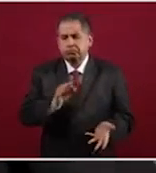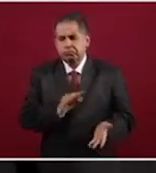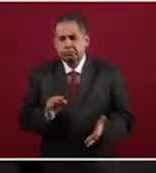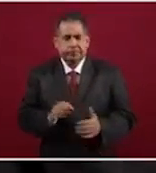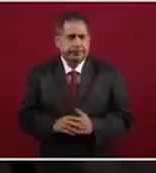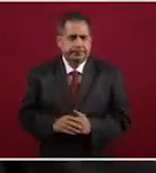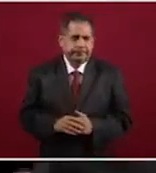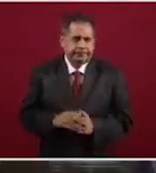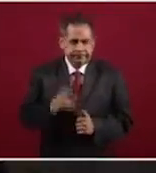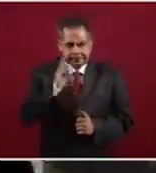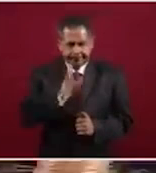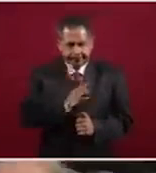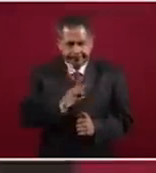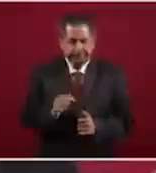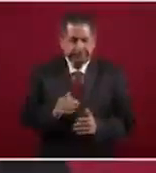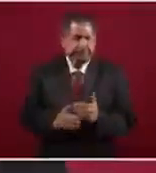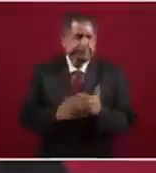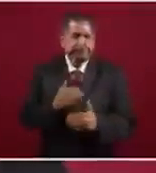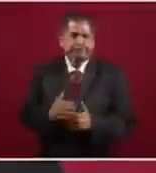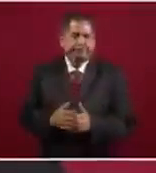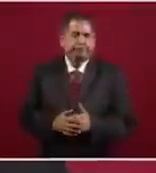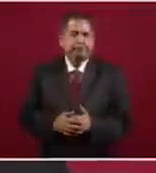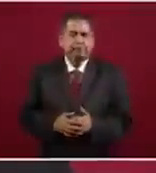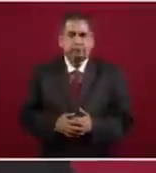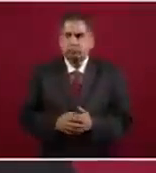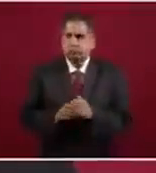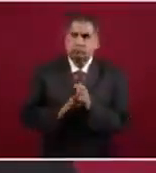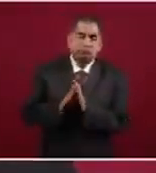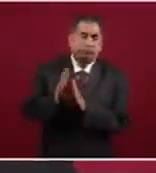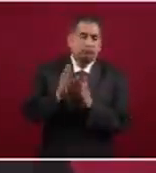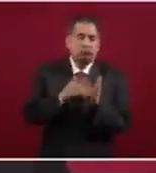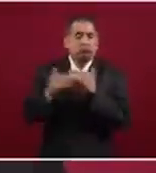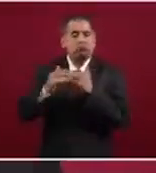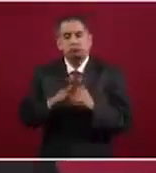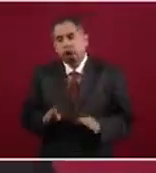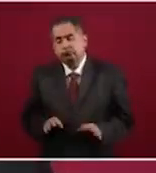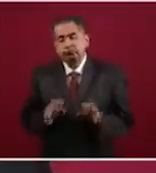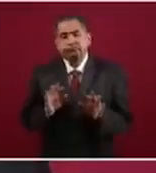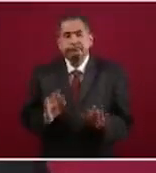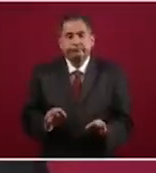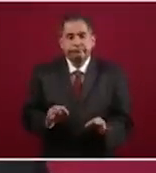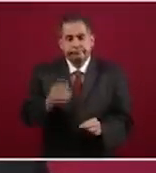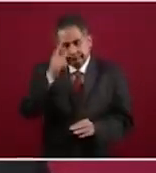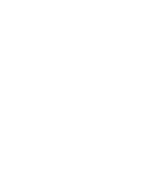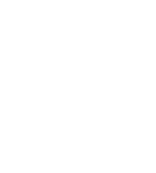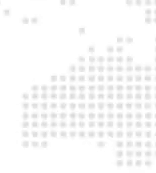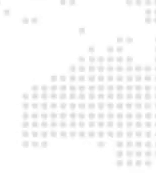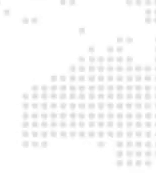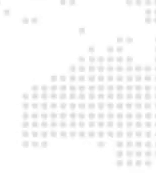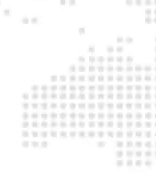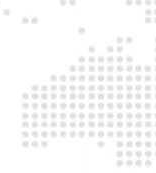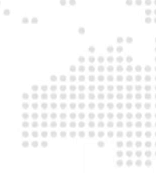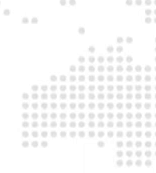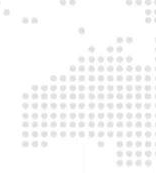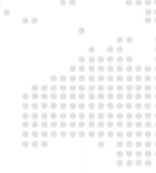y pueda haber crecimiento y bienestar el argentino